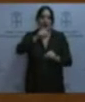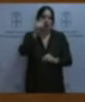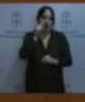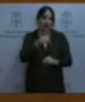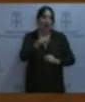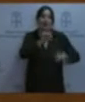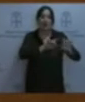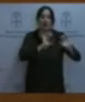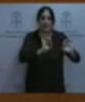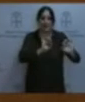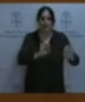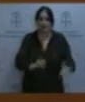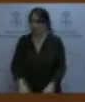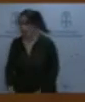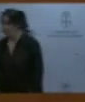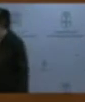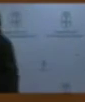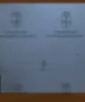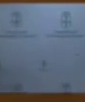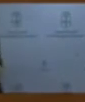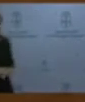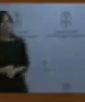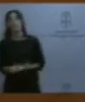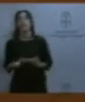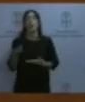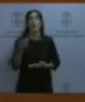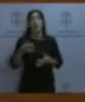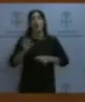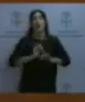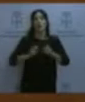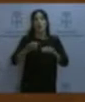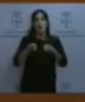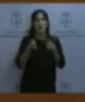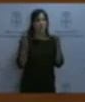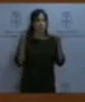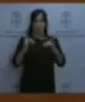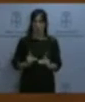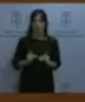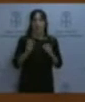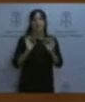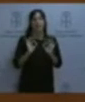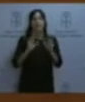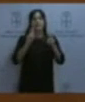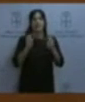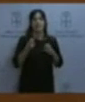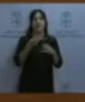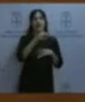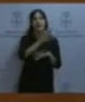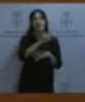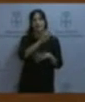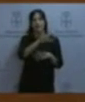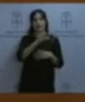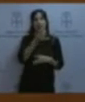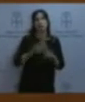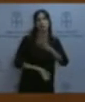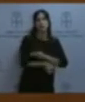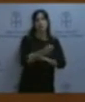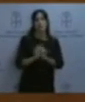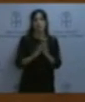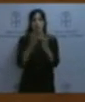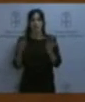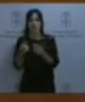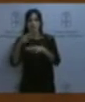un buen ejemplo. No hay una coordinación, no ha habido una coordinación entre la conformación del IPCA y los catálogos